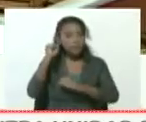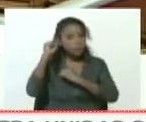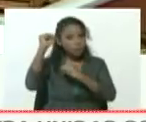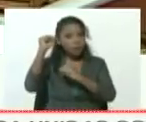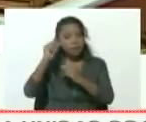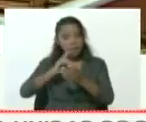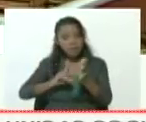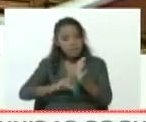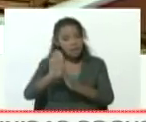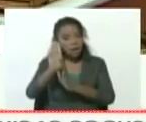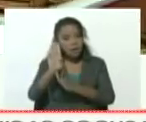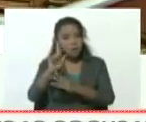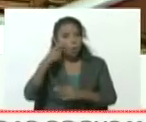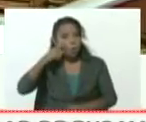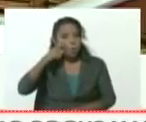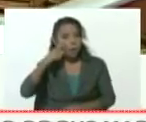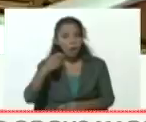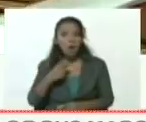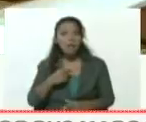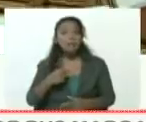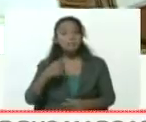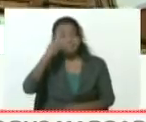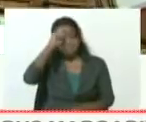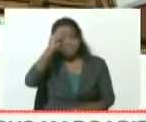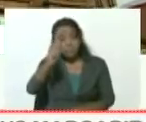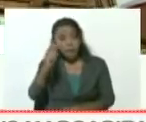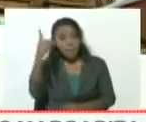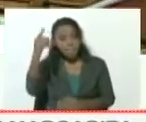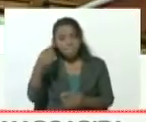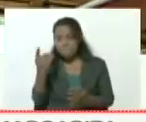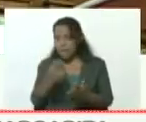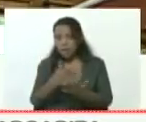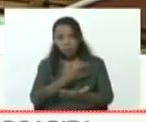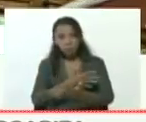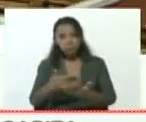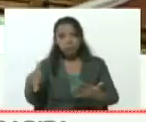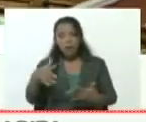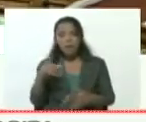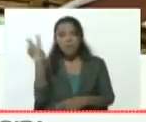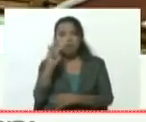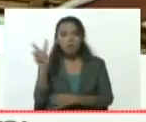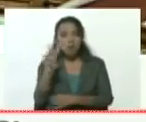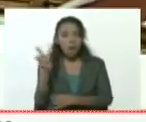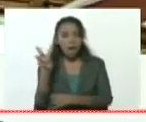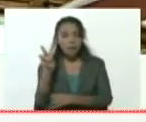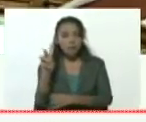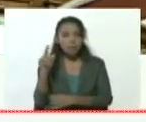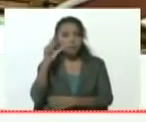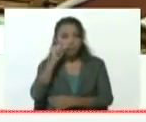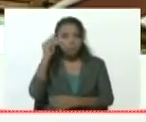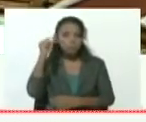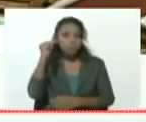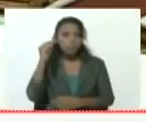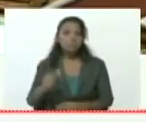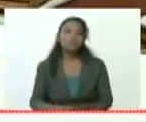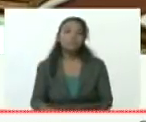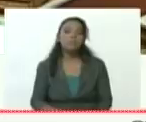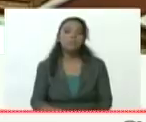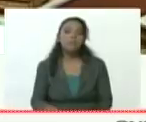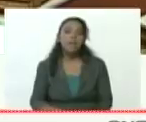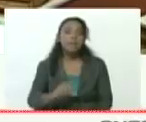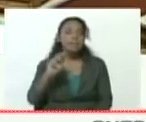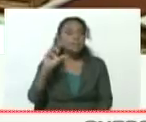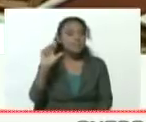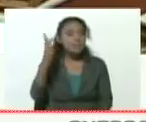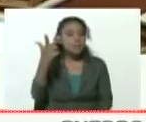humano, dando luz del conocimiento a miles de venezolanos y venezolanas. Tercero, expresar